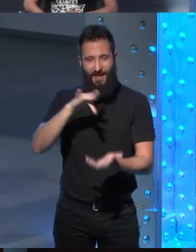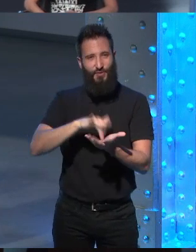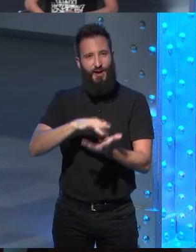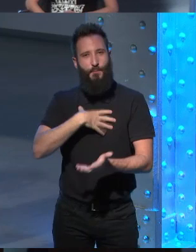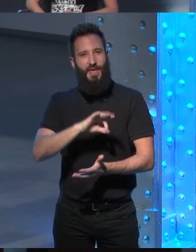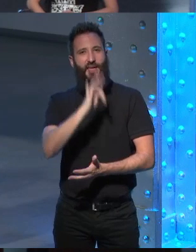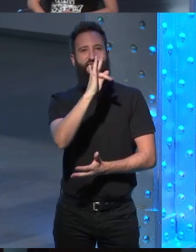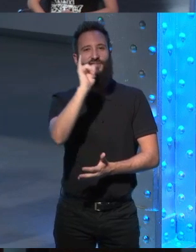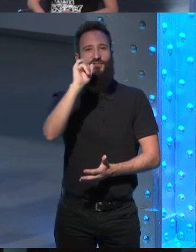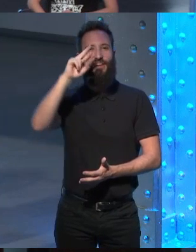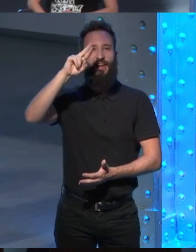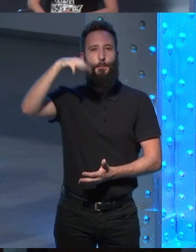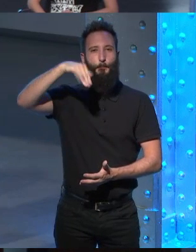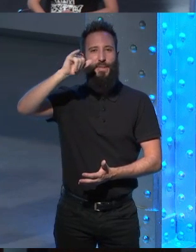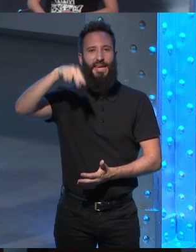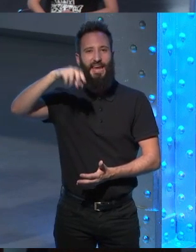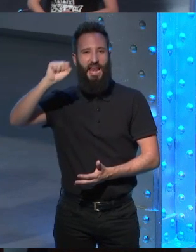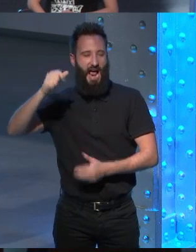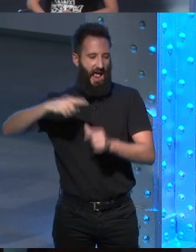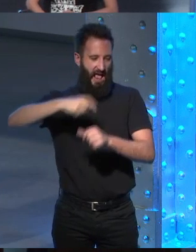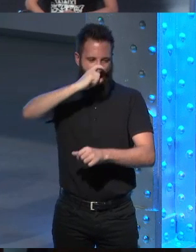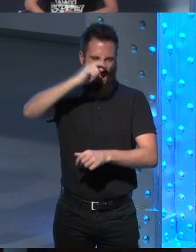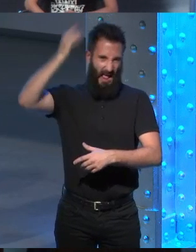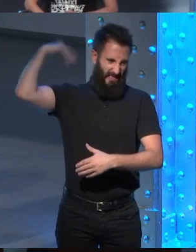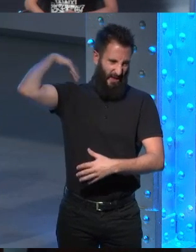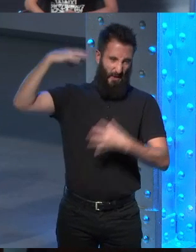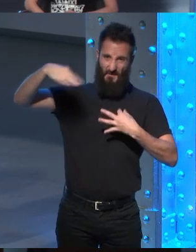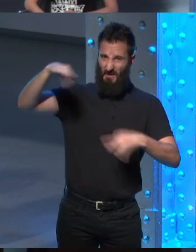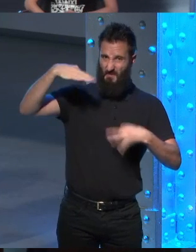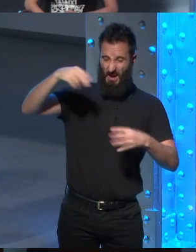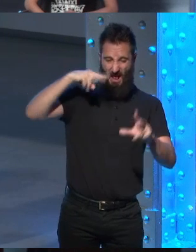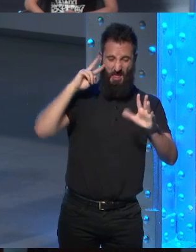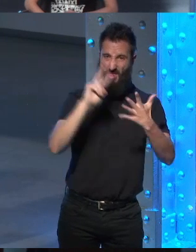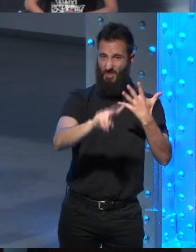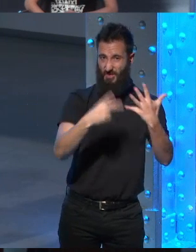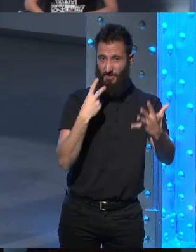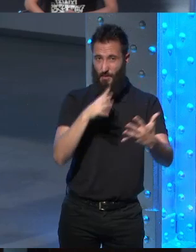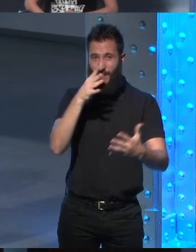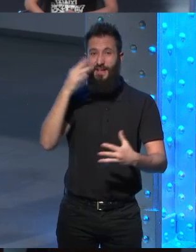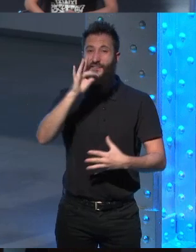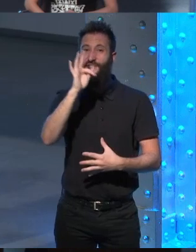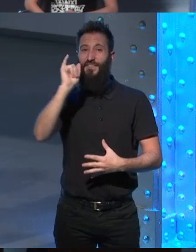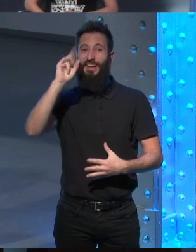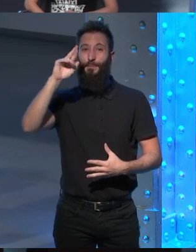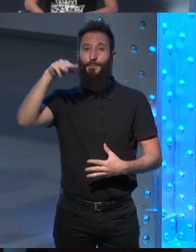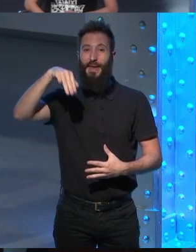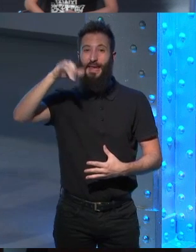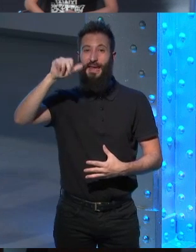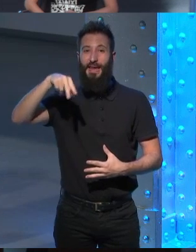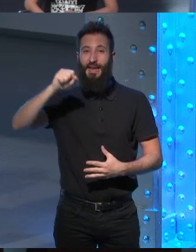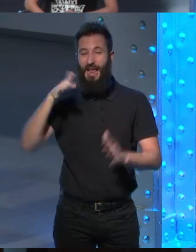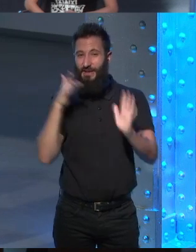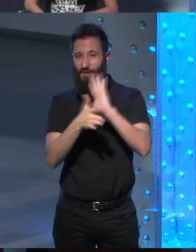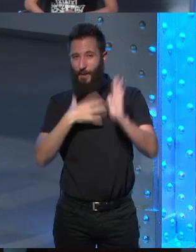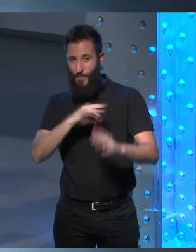Sí, es que yo me quedé en la filmina. No, sí, todos hemos vivido mucho de la filmina. La filmina era una cosa que para los que no conozcáis, bueno,